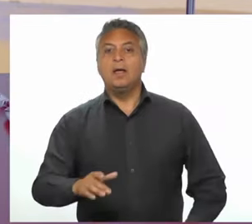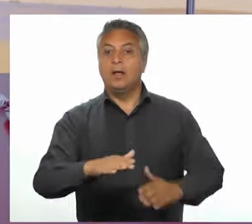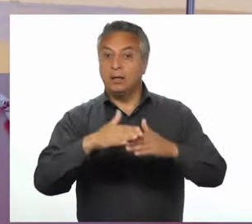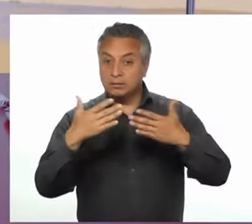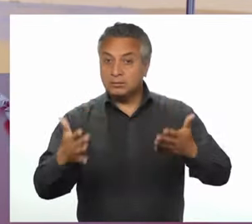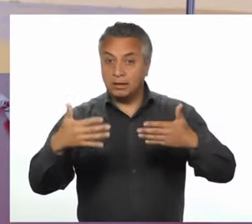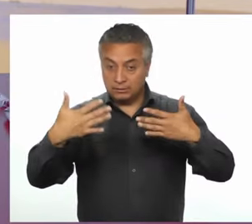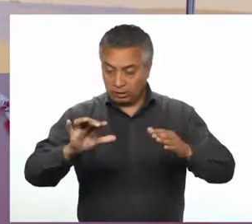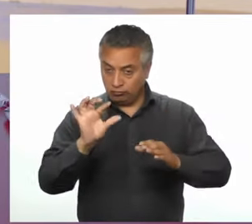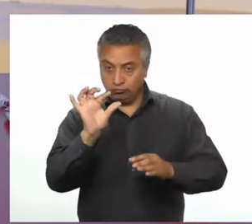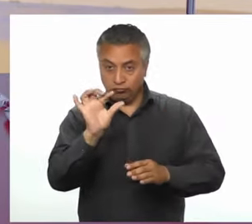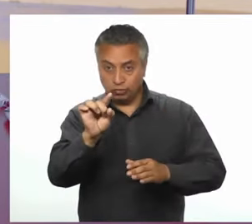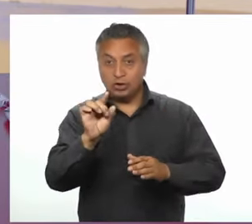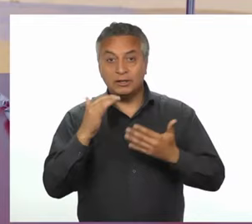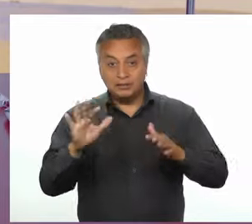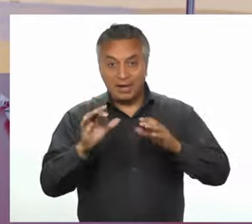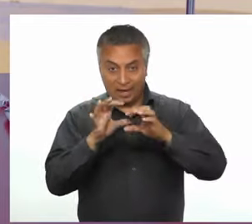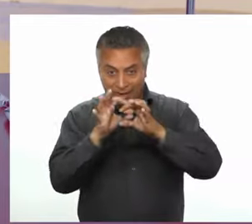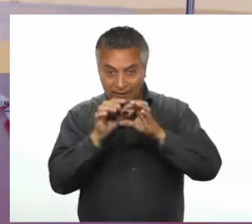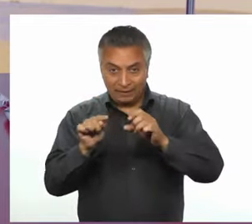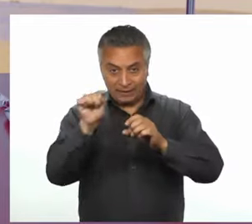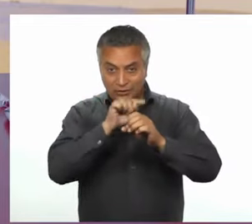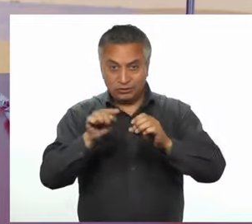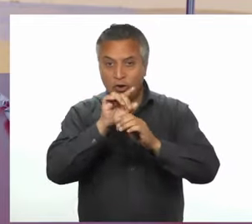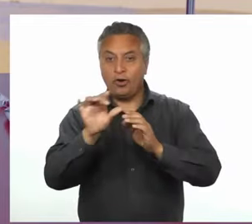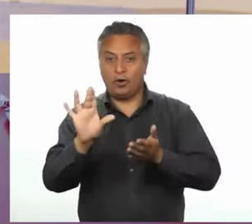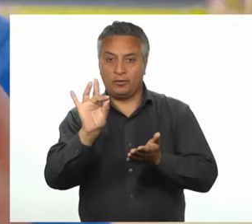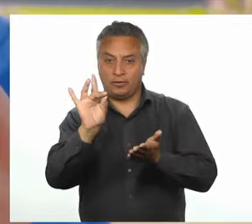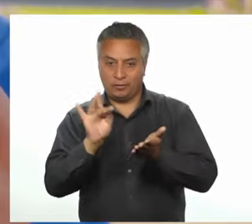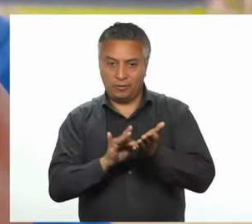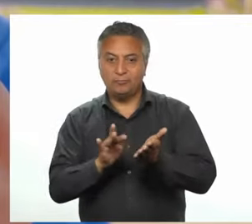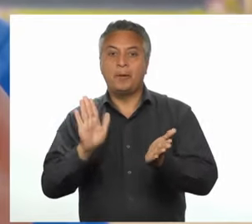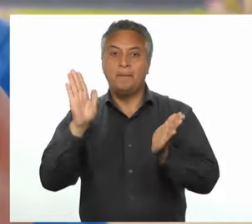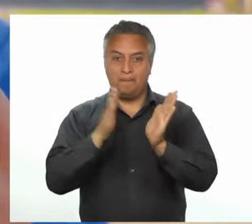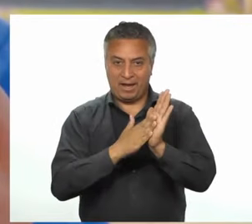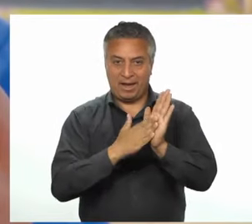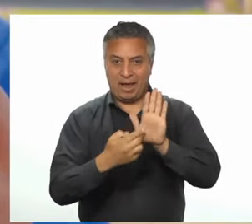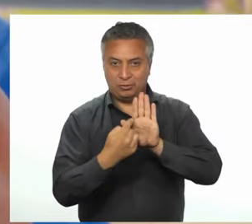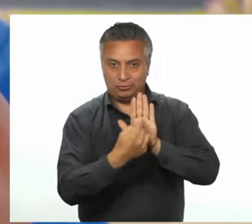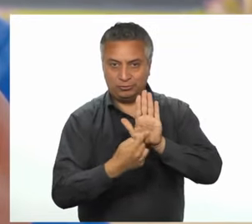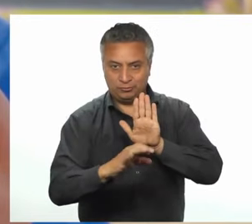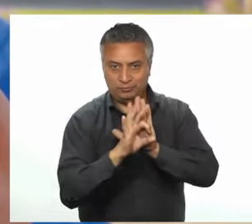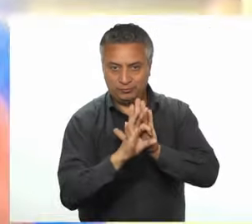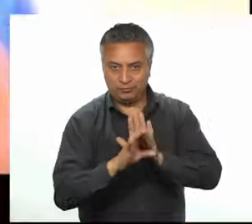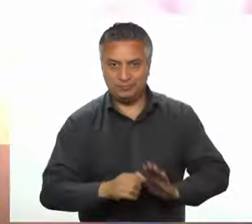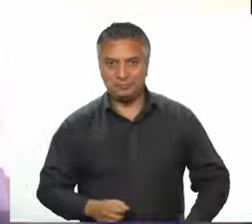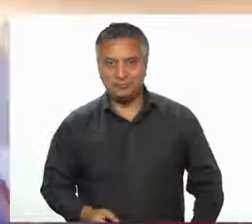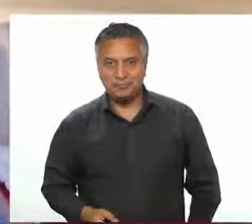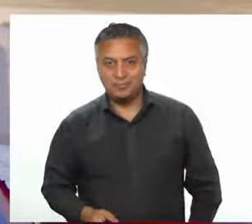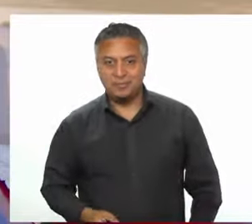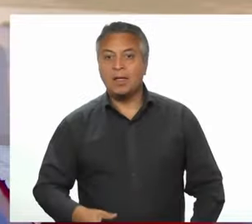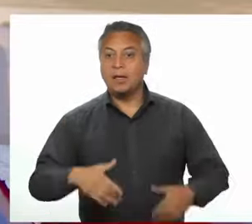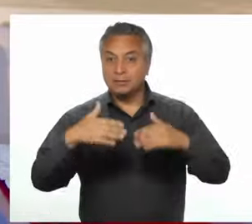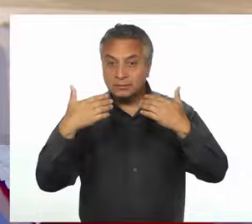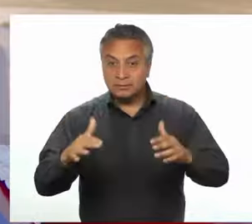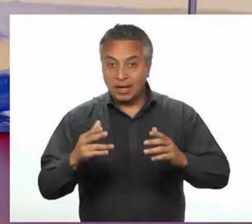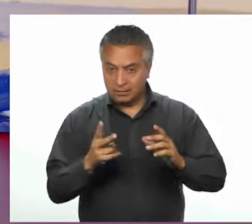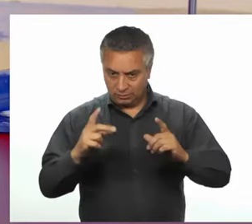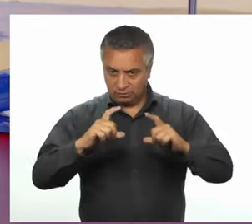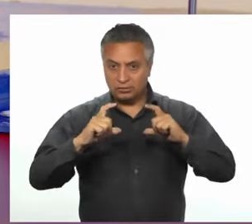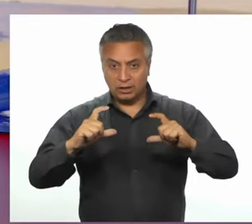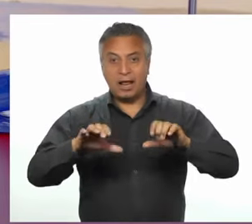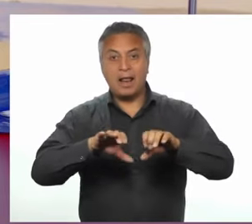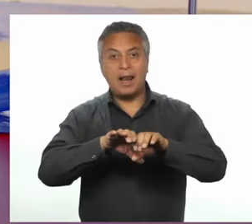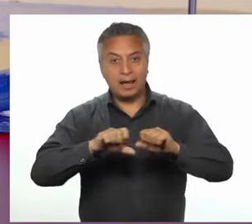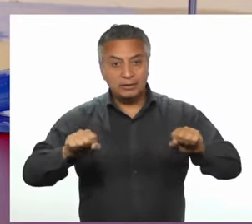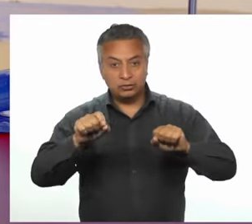Luego de tener nuestro disco, pegamos acá. Luego de recortar nuestro disco